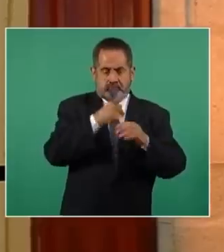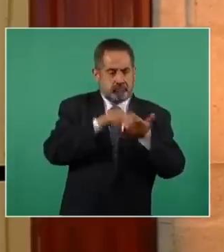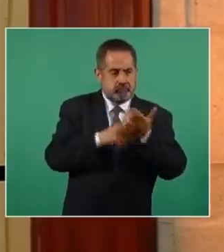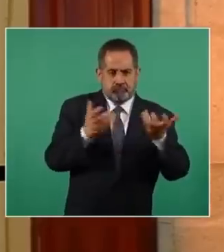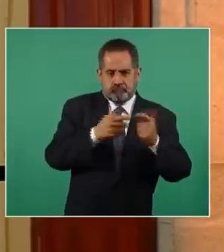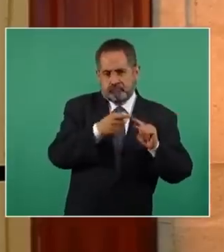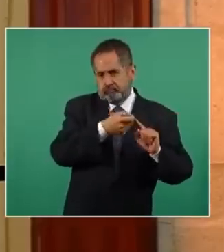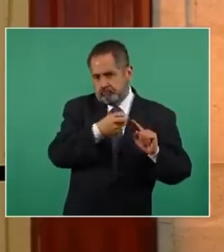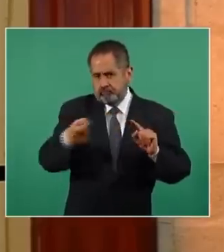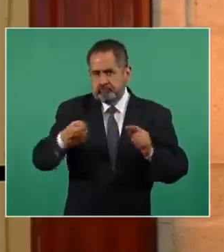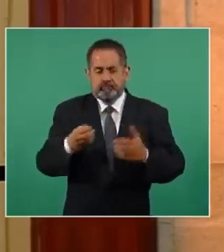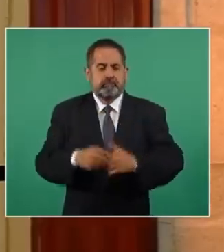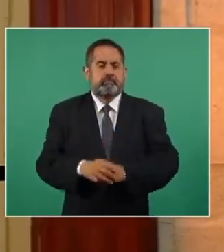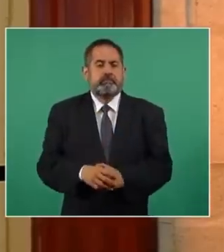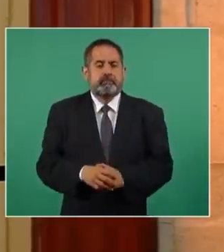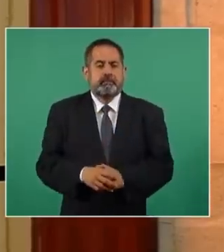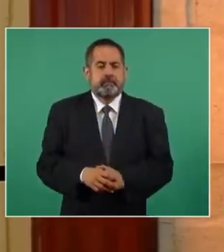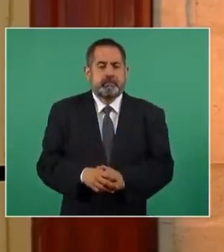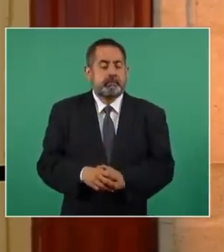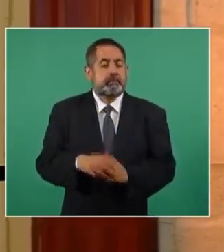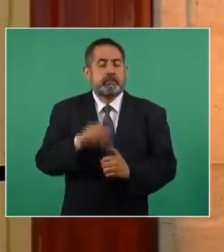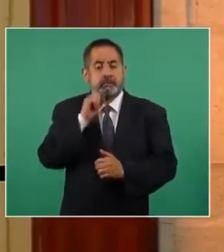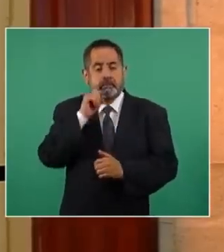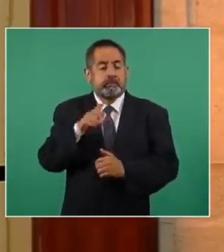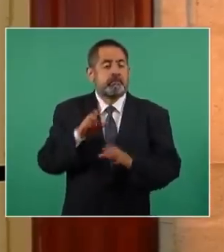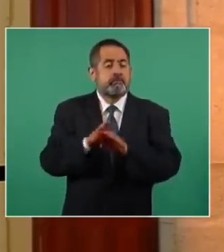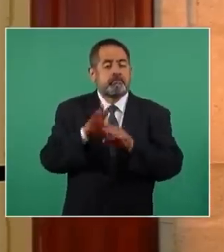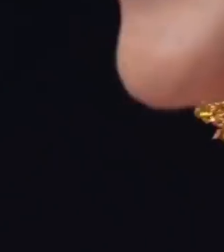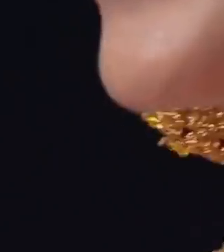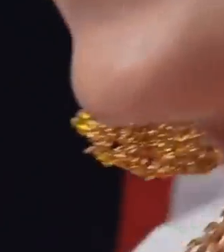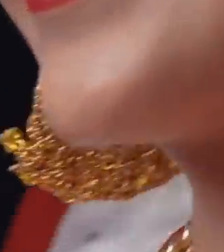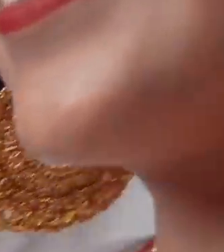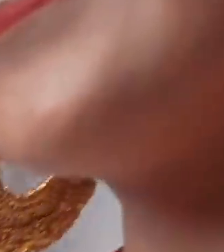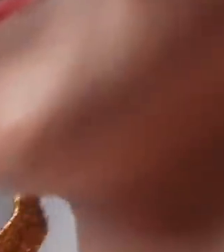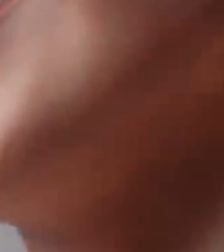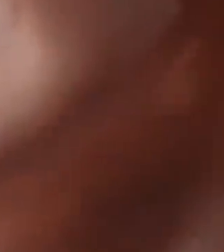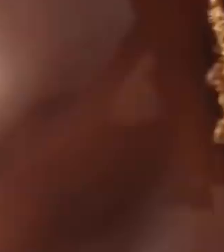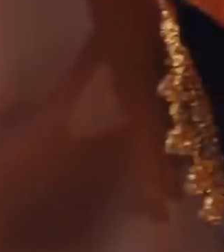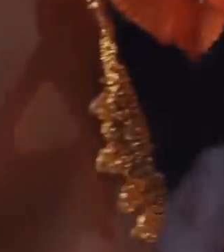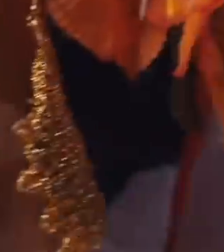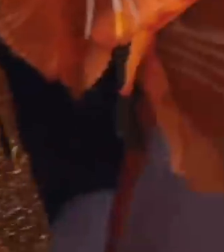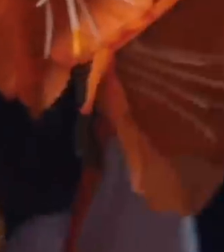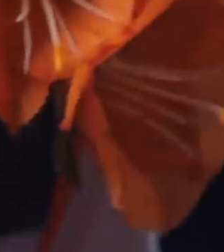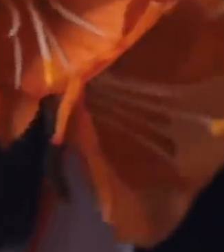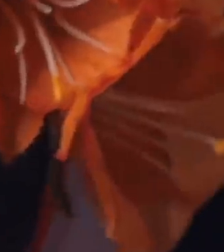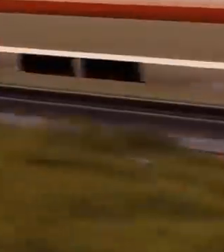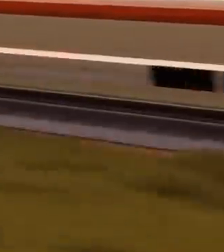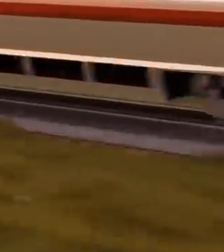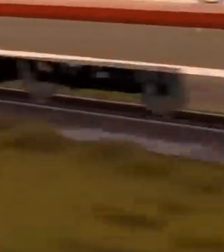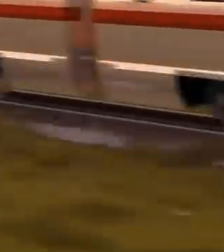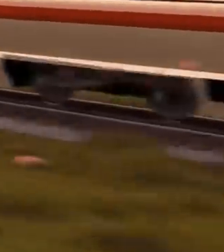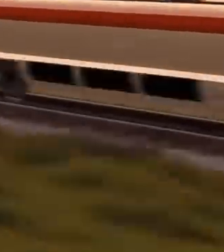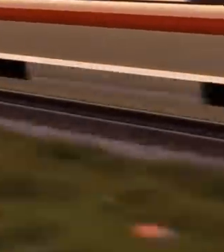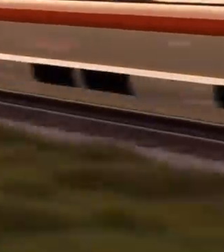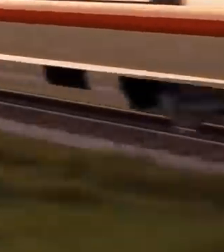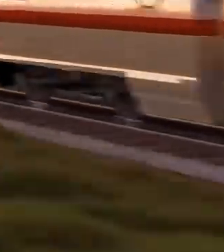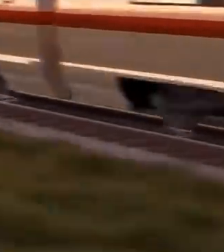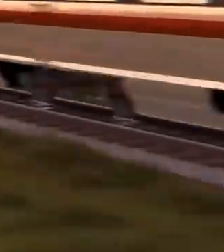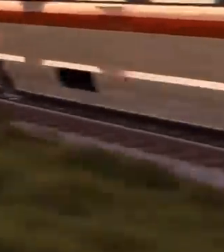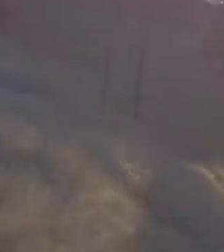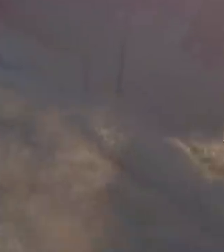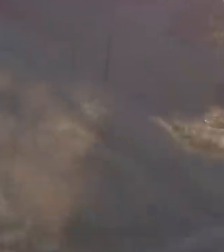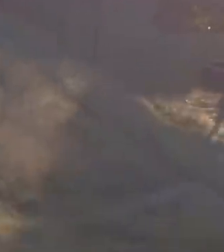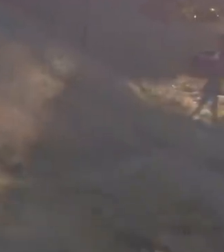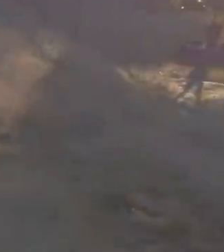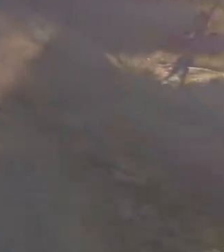diseño de los ferrocarriles que serán para el Tren Maya. Luego de que esta semana se anunciara al